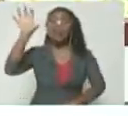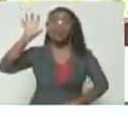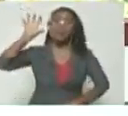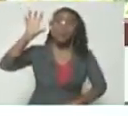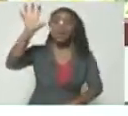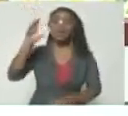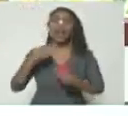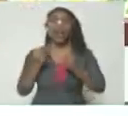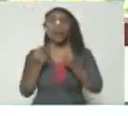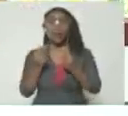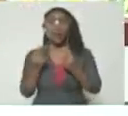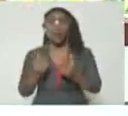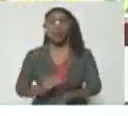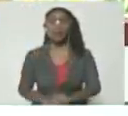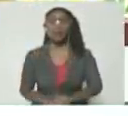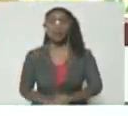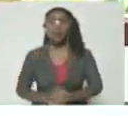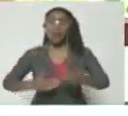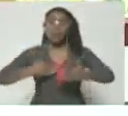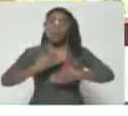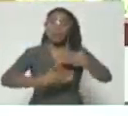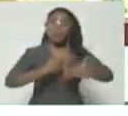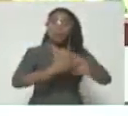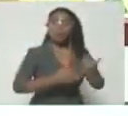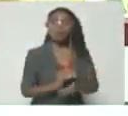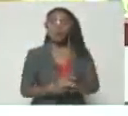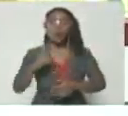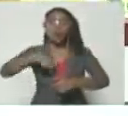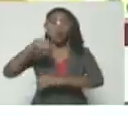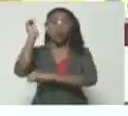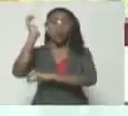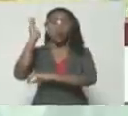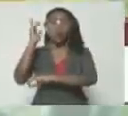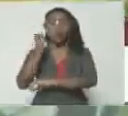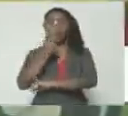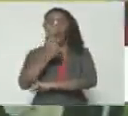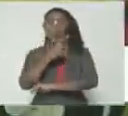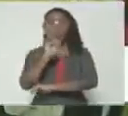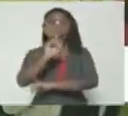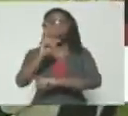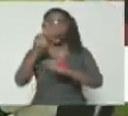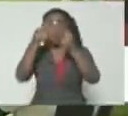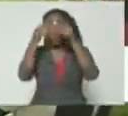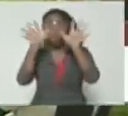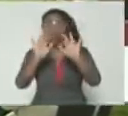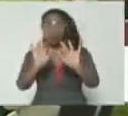patria económica, productiva. Hoy tenemos una jornada bonita, no se la pierdan.